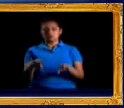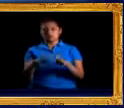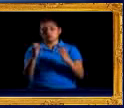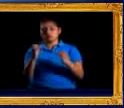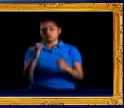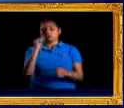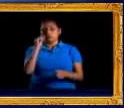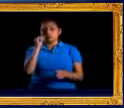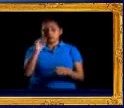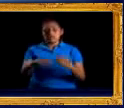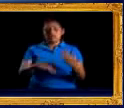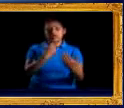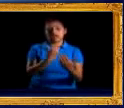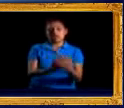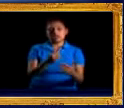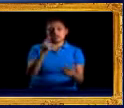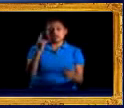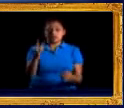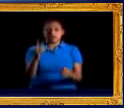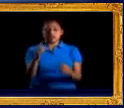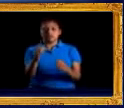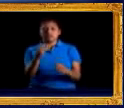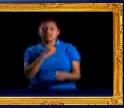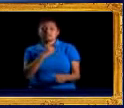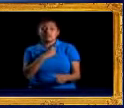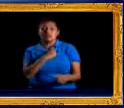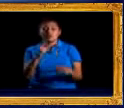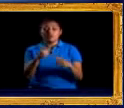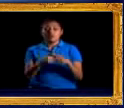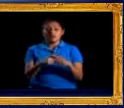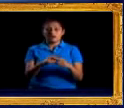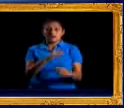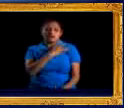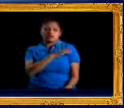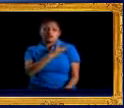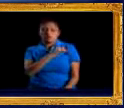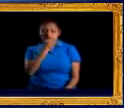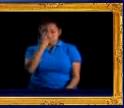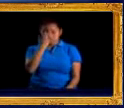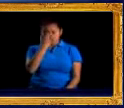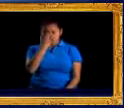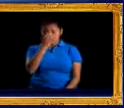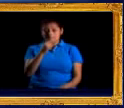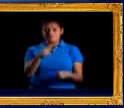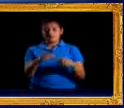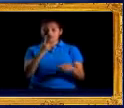una codicia por las riquezas del mundo. Pero el Señor le dice, al Señor tu Dios